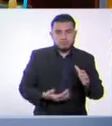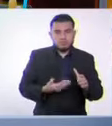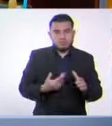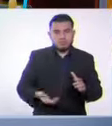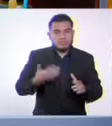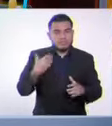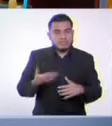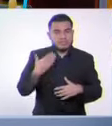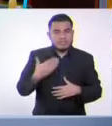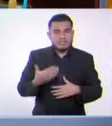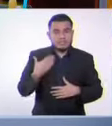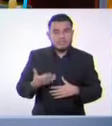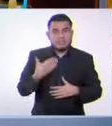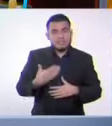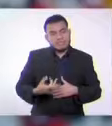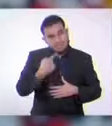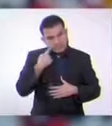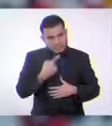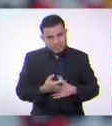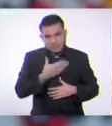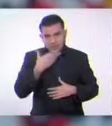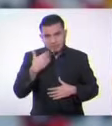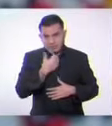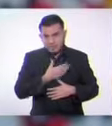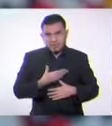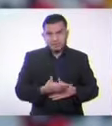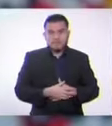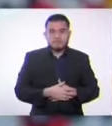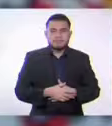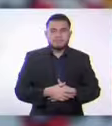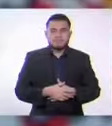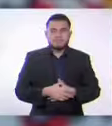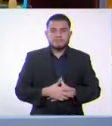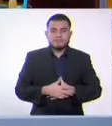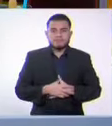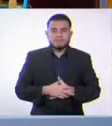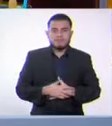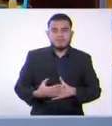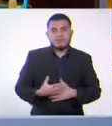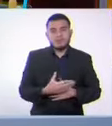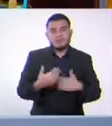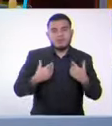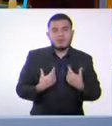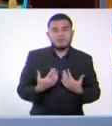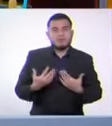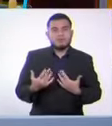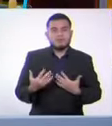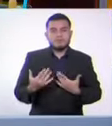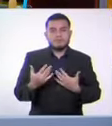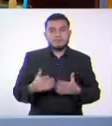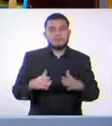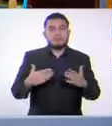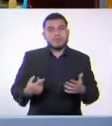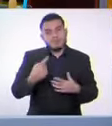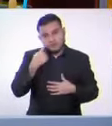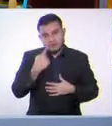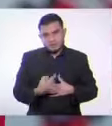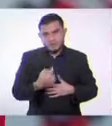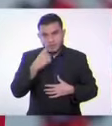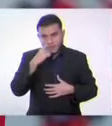caliente, observen lo que va a suceder. Debemos esperar unos segundos para observar.